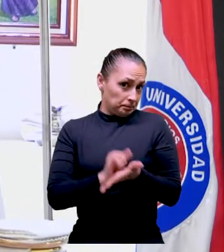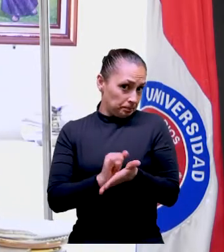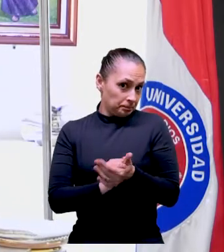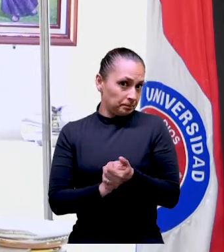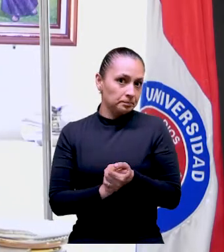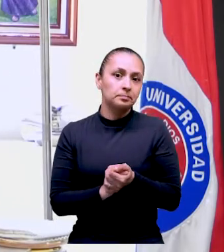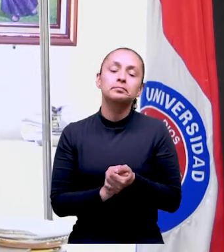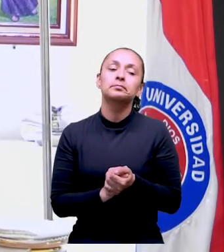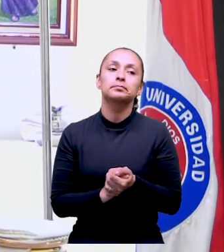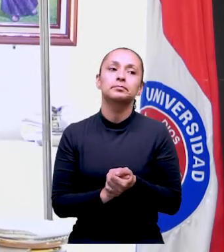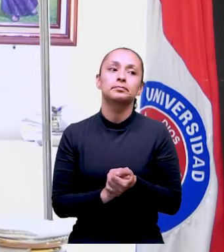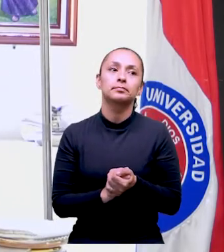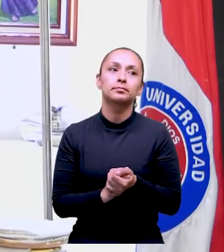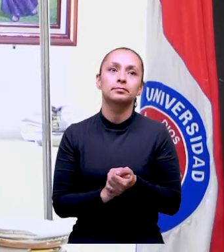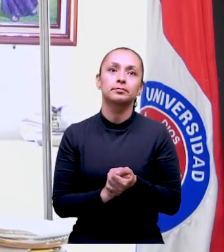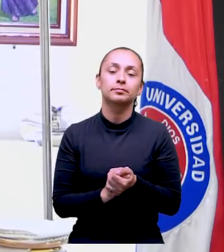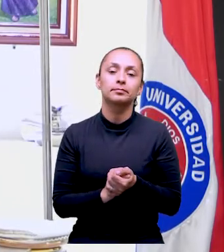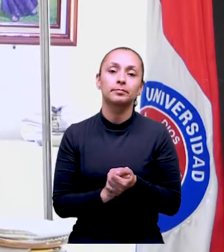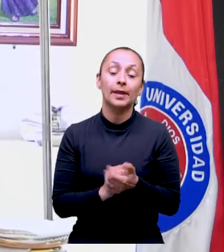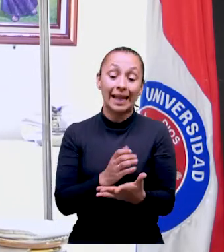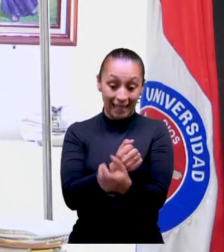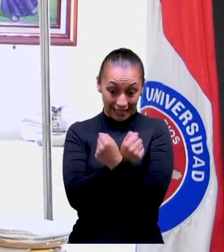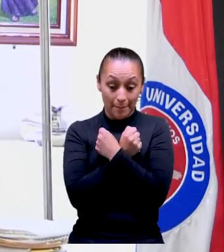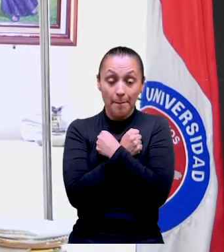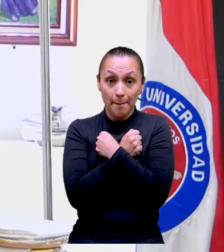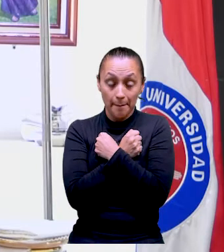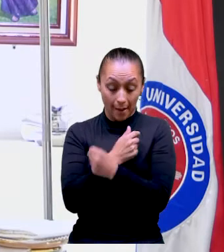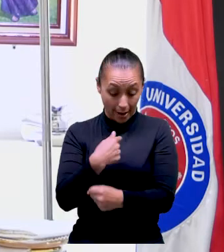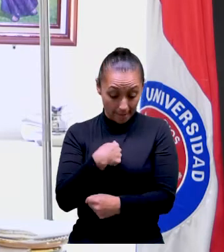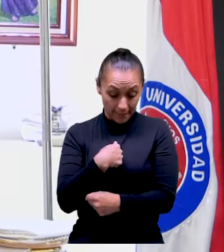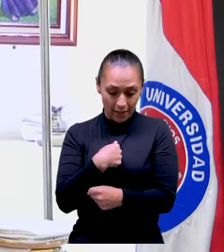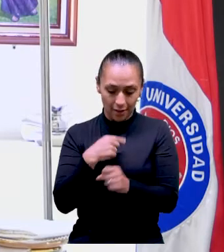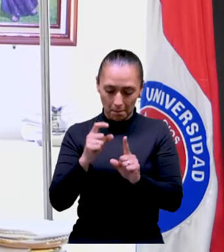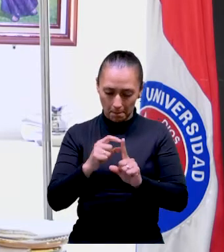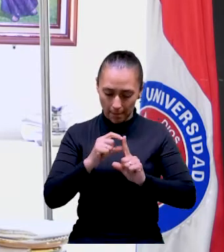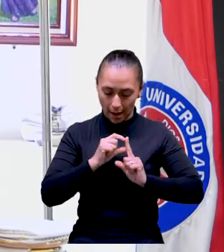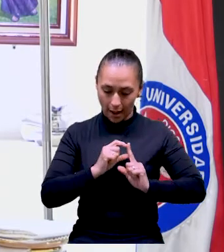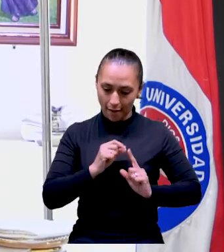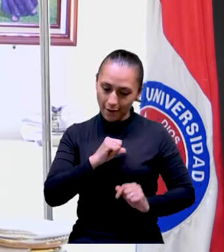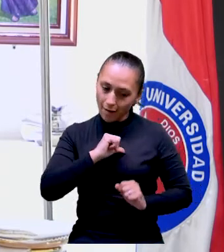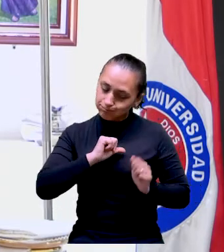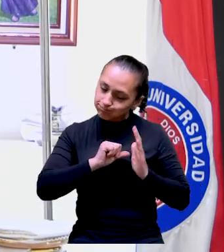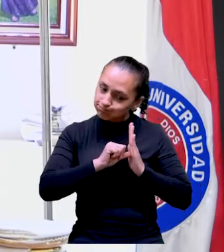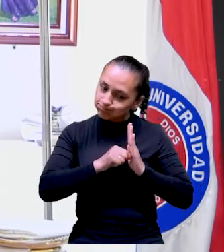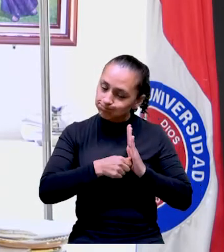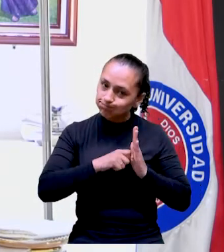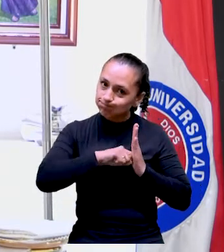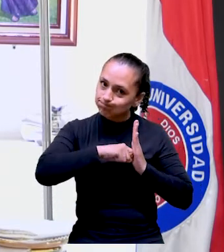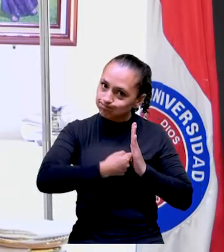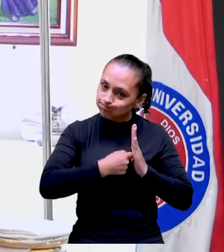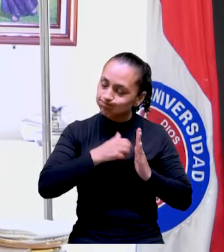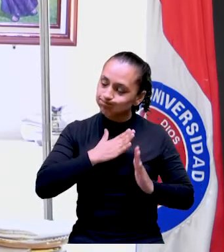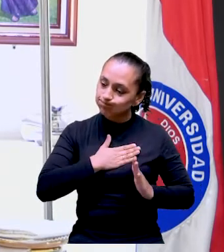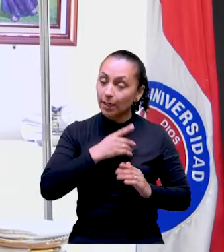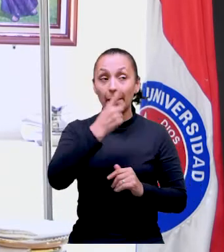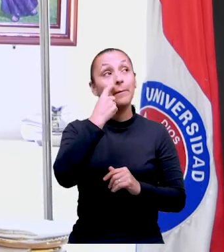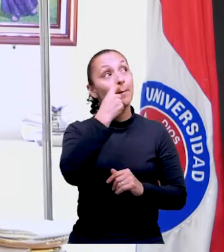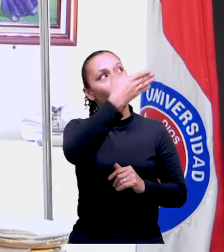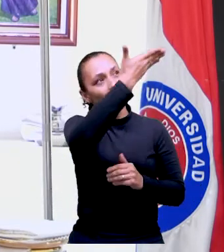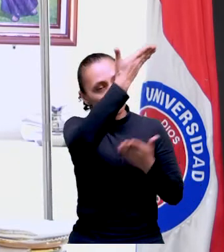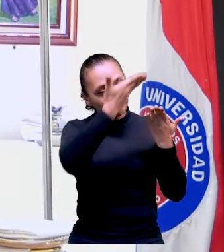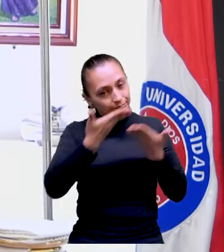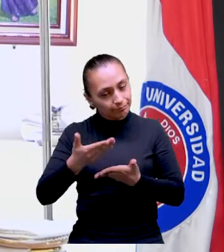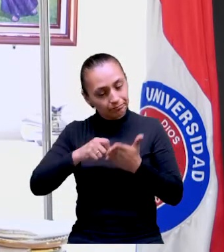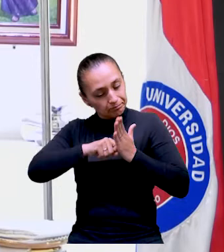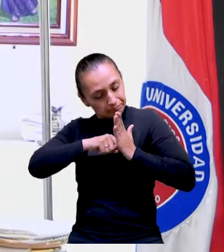esta parte del evangelio que nos dice jesús el que me ama guardará mis palabras y mi padre lo amará